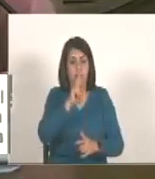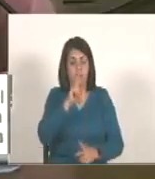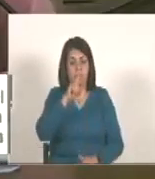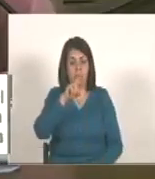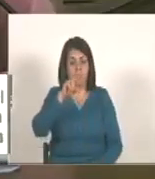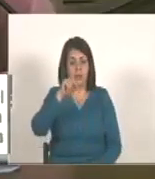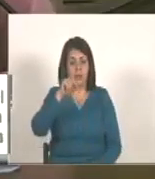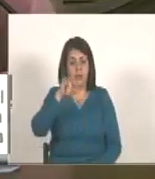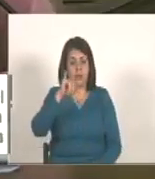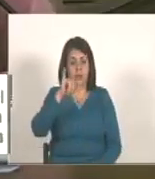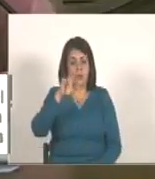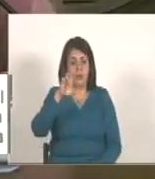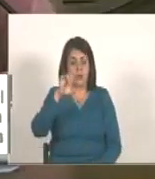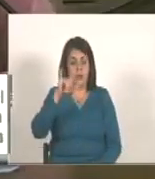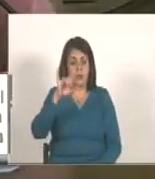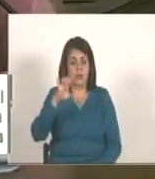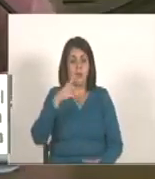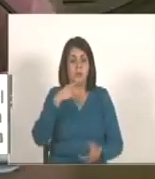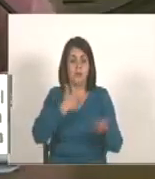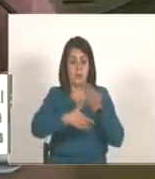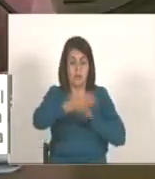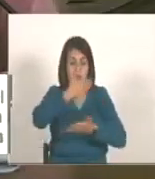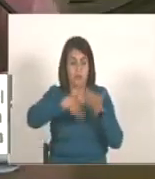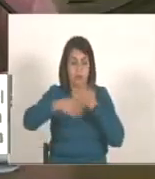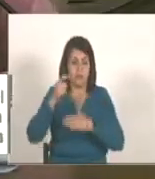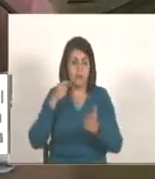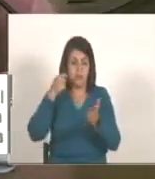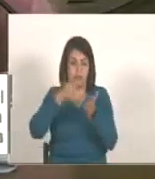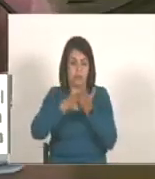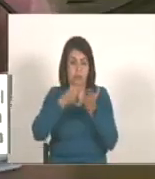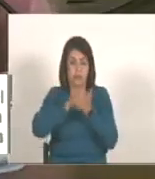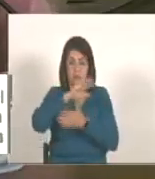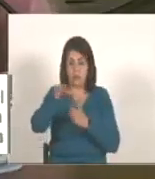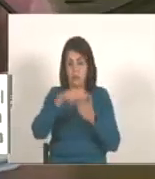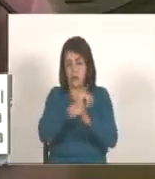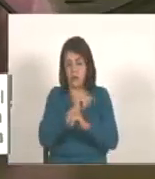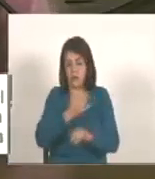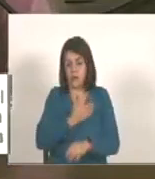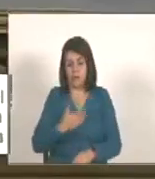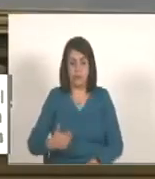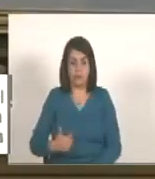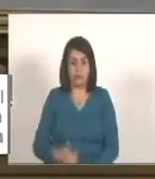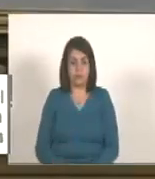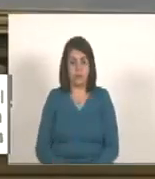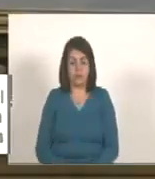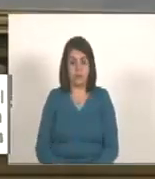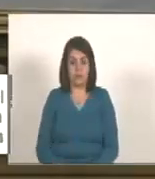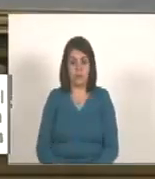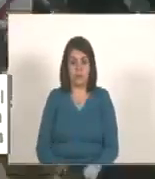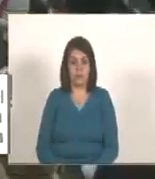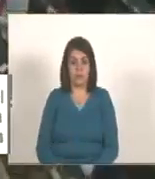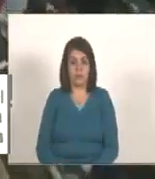a la promoción y protección recíproca de inversiones. Es todo, ciudadano presidente.